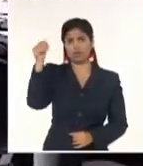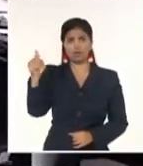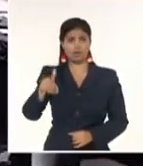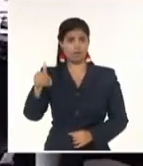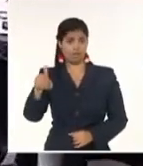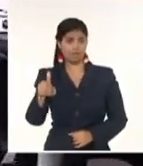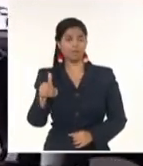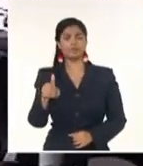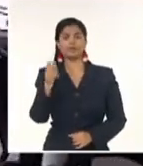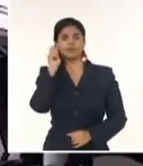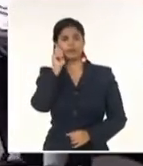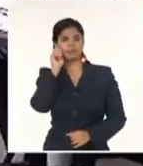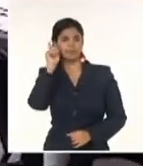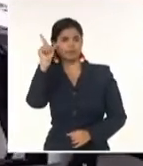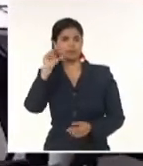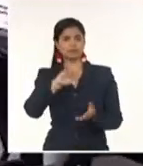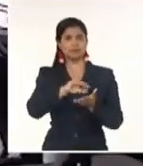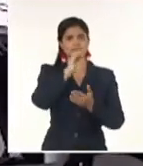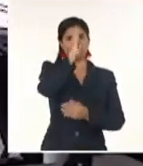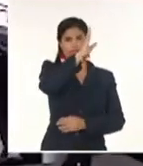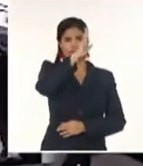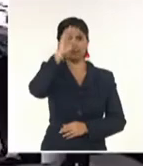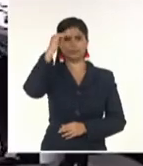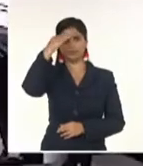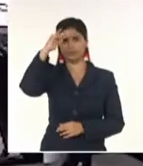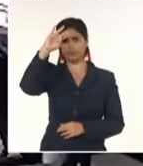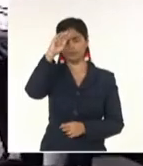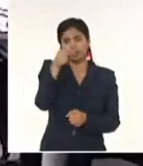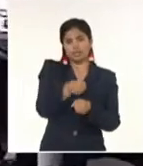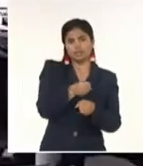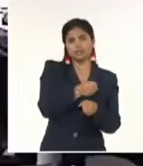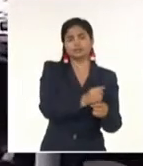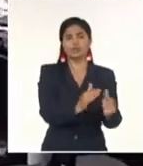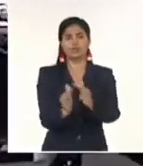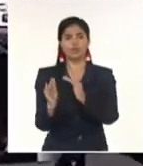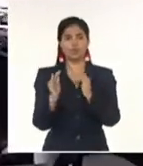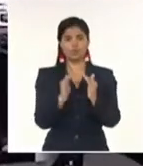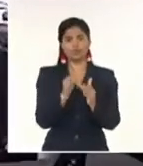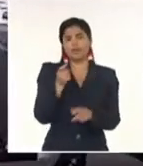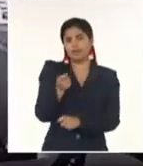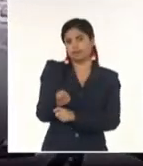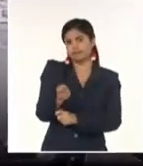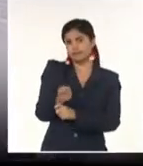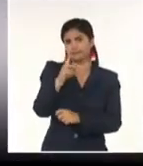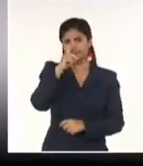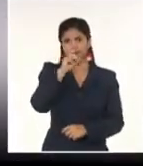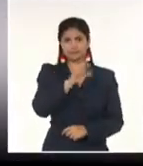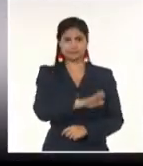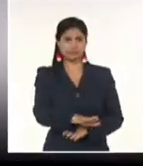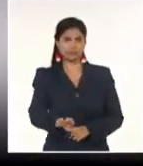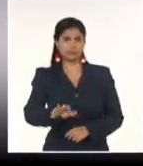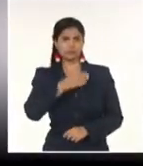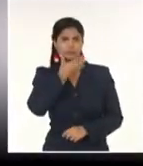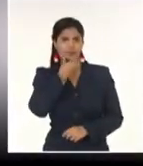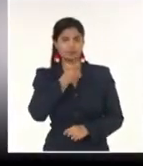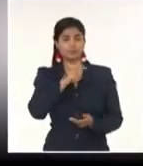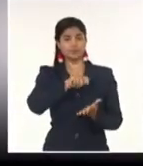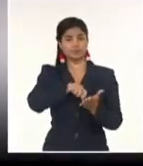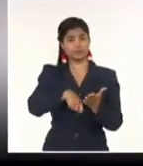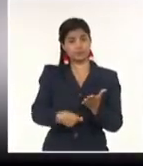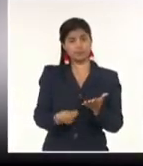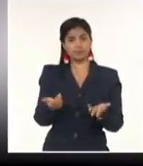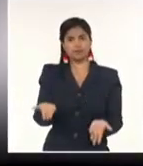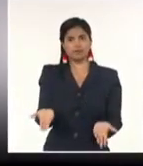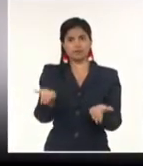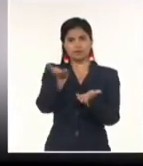las experiencias de las bibliotecas cubanas en la comunidad y en el trabajo con niños y jóvenes, además de firmar un memorando de